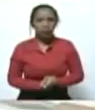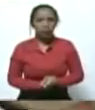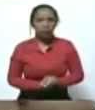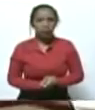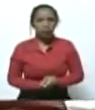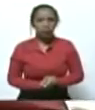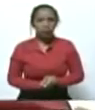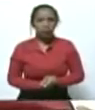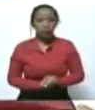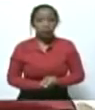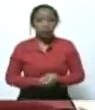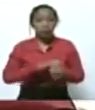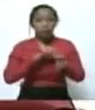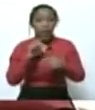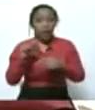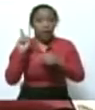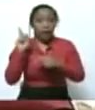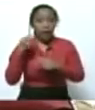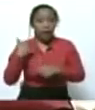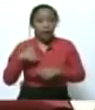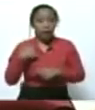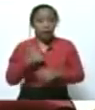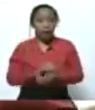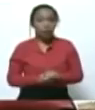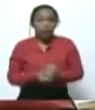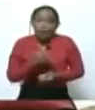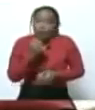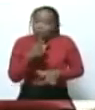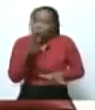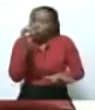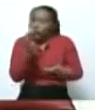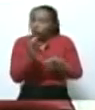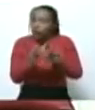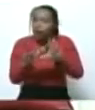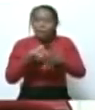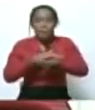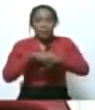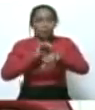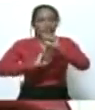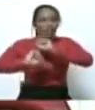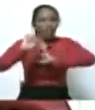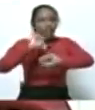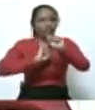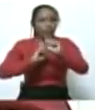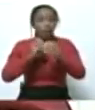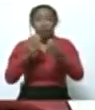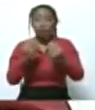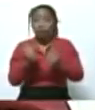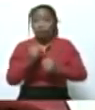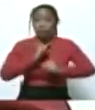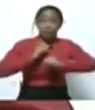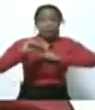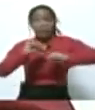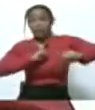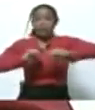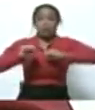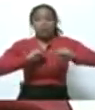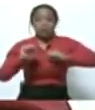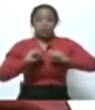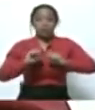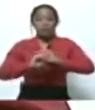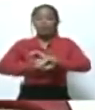Entonces sale esto desde allá de Argentina, y bueno, afortunadamente el ministro de Defensa ha sido muy enérgico y contundente en sus